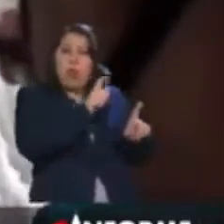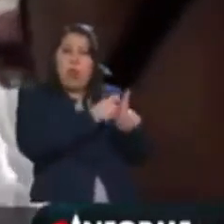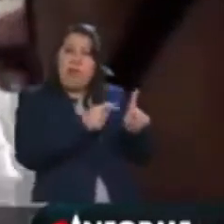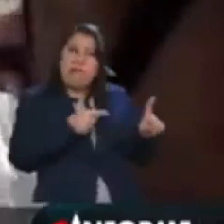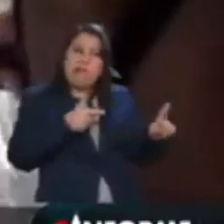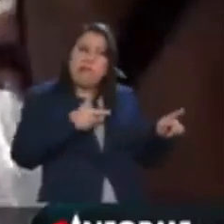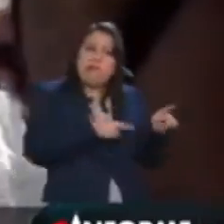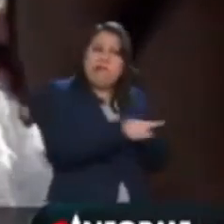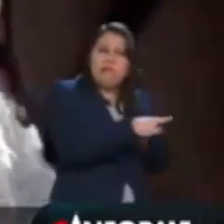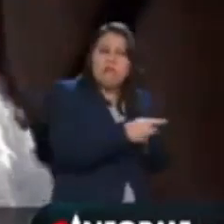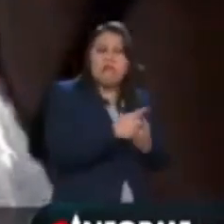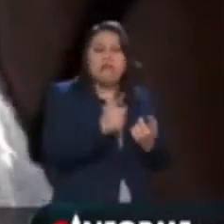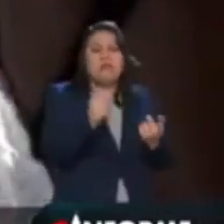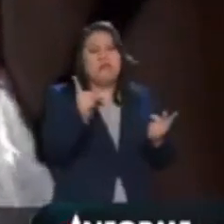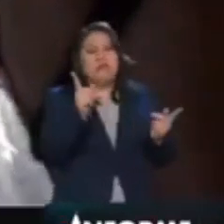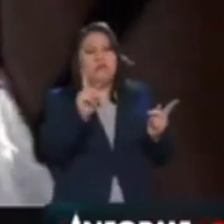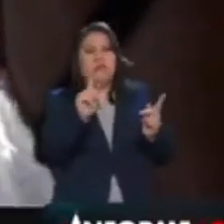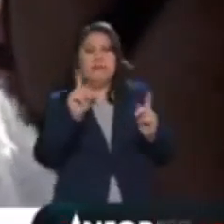puedan dañar